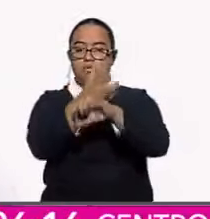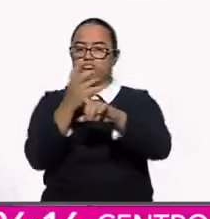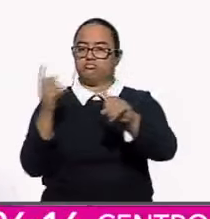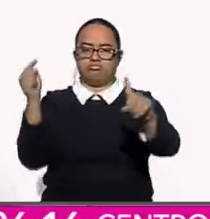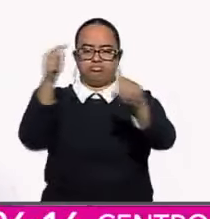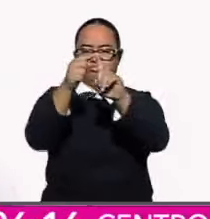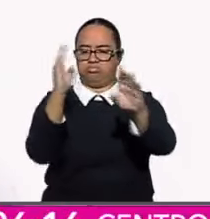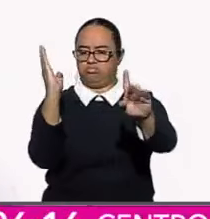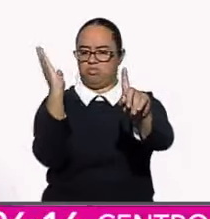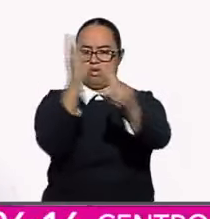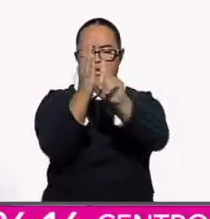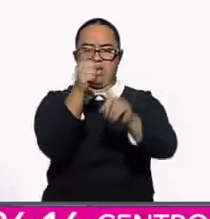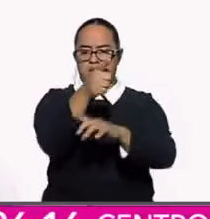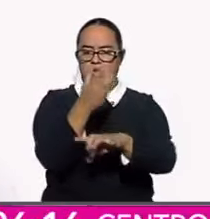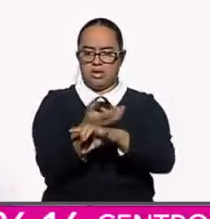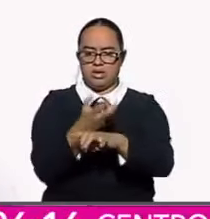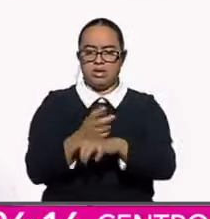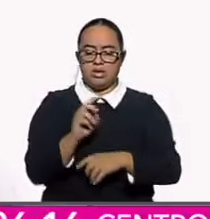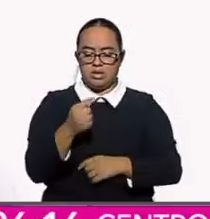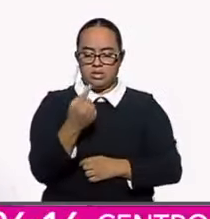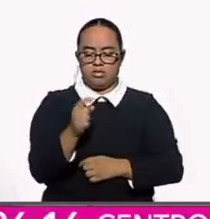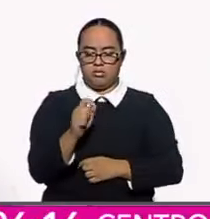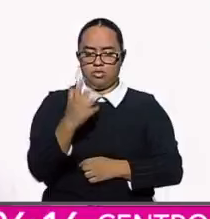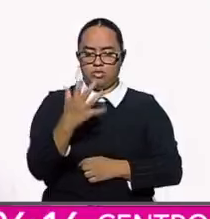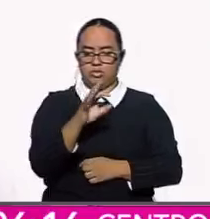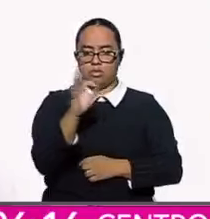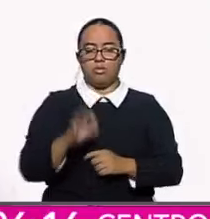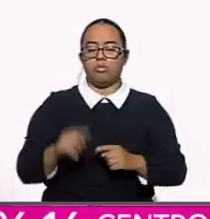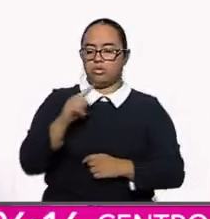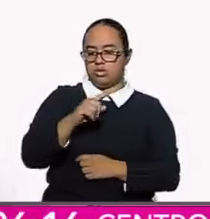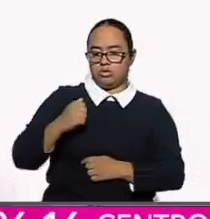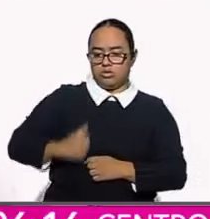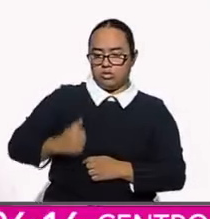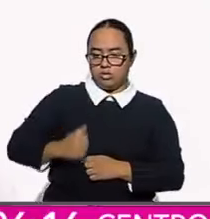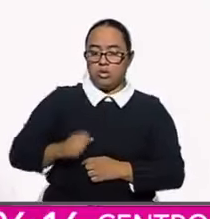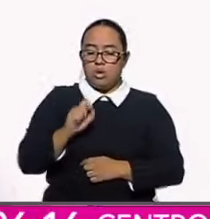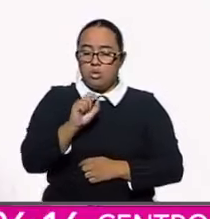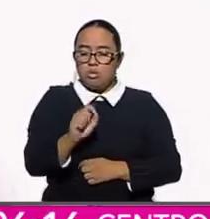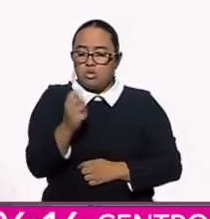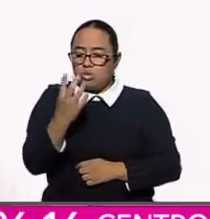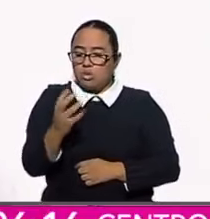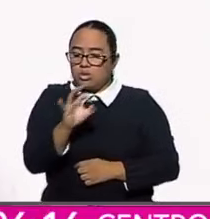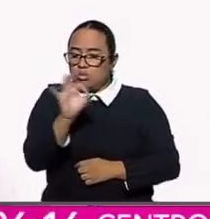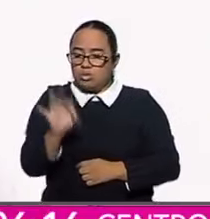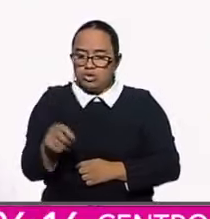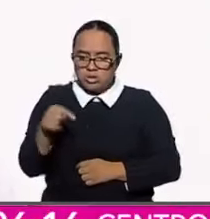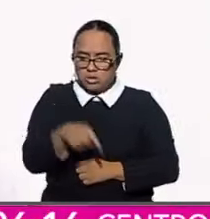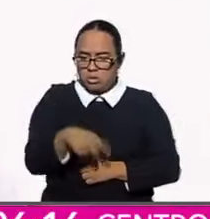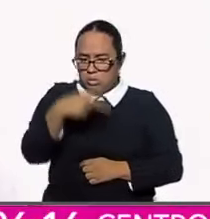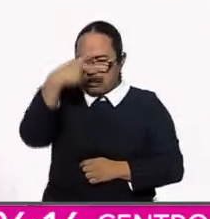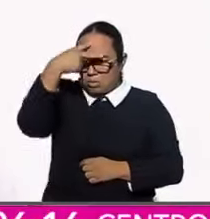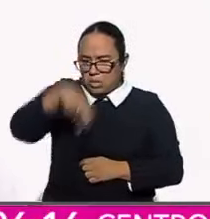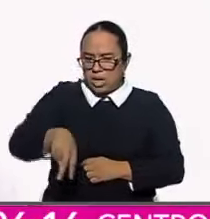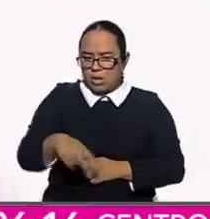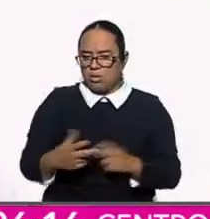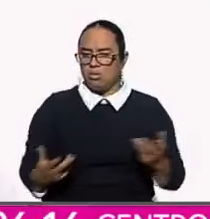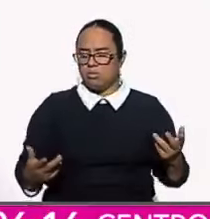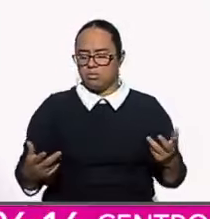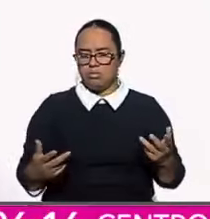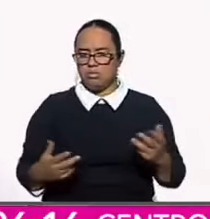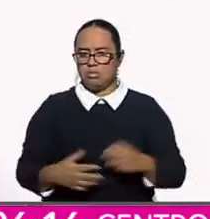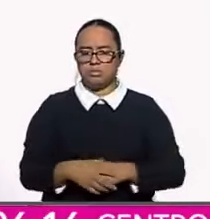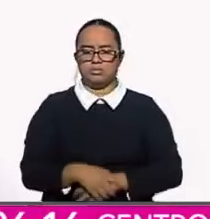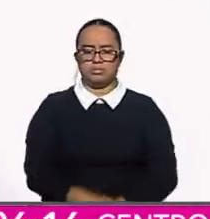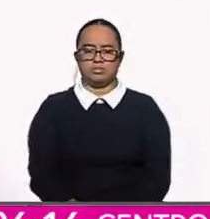Estados Unidos. El 31.5% está en Canadá y el 0.4% está en México. Proporcionalmente no